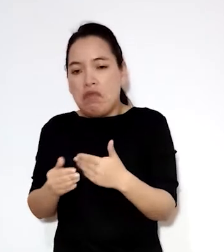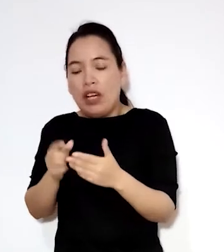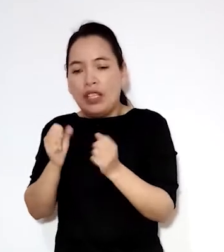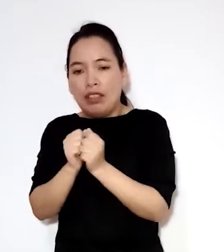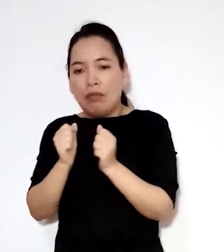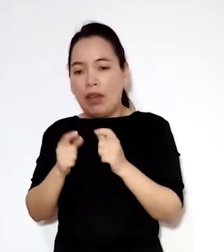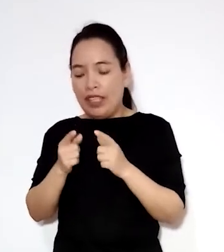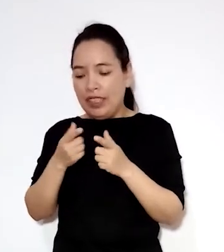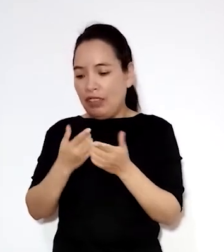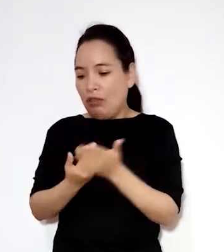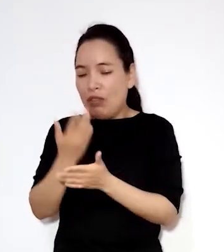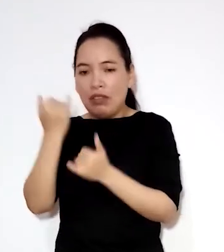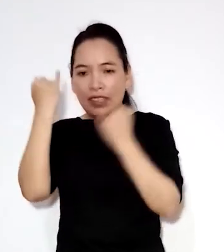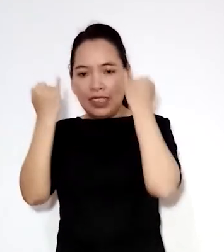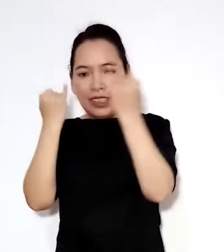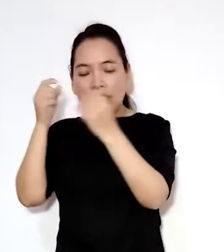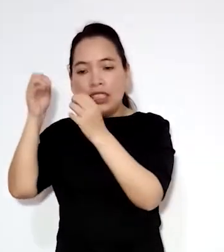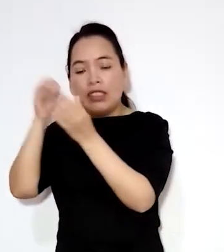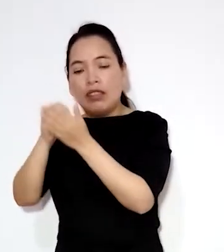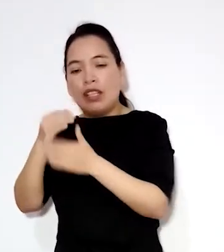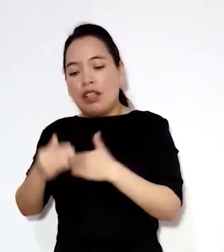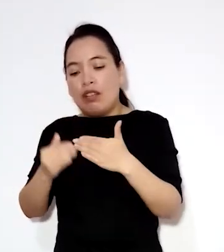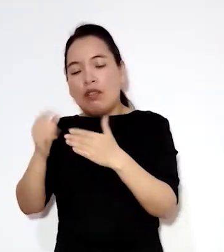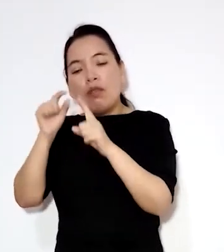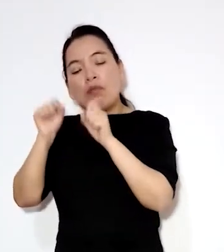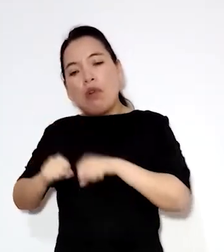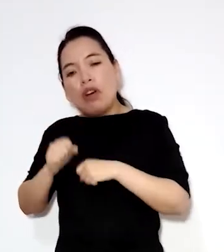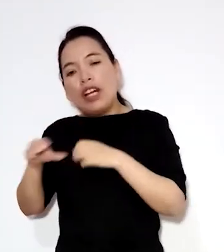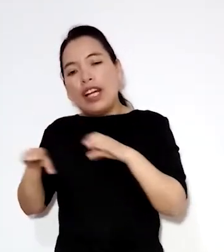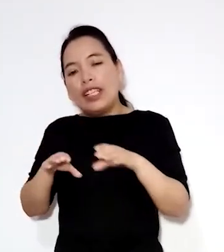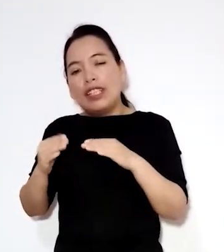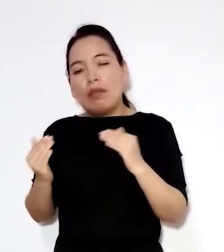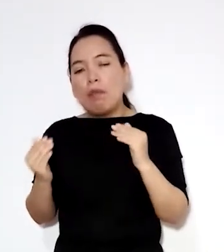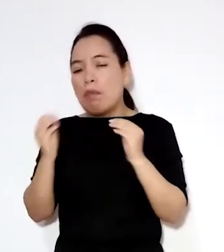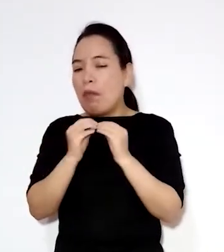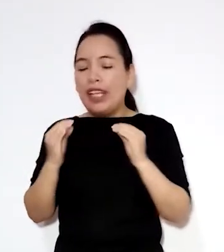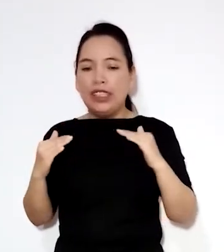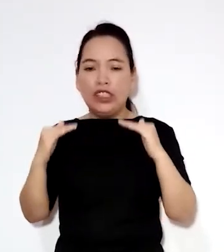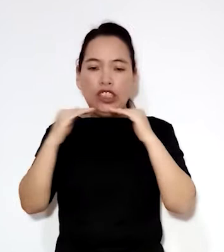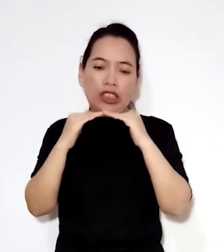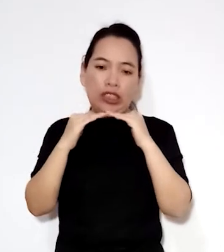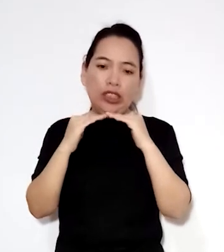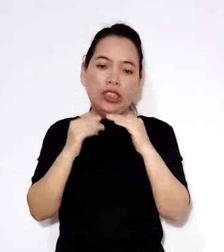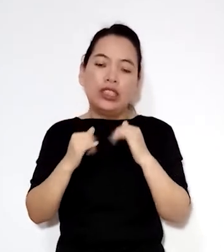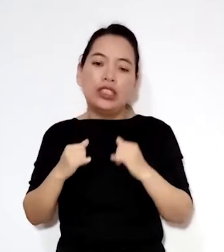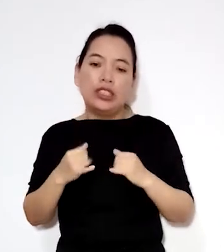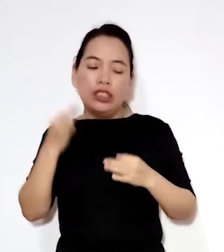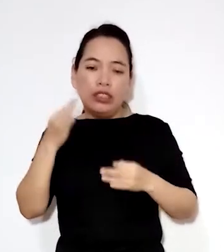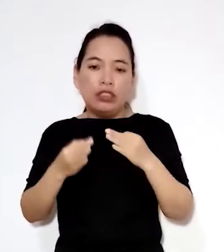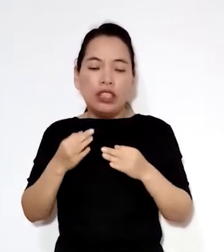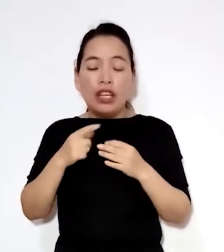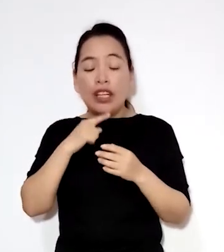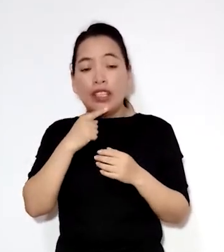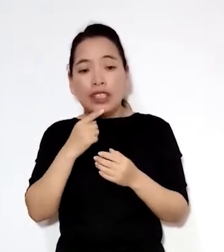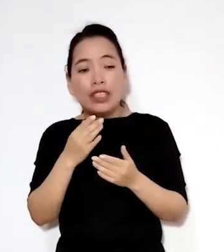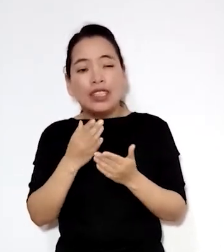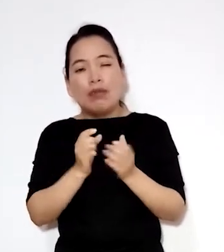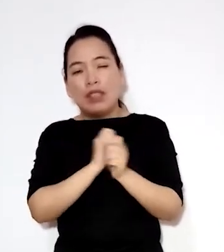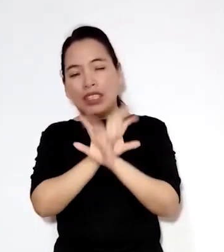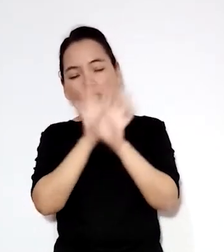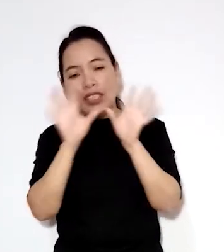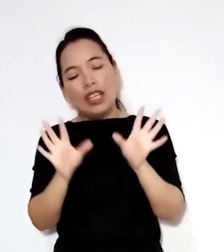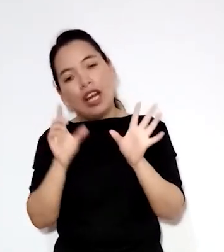seguir respecto a procesos de justiciabilidad. Estos marcos, claro, nos ofrecen, nos dan mucho más posibilidad